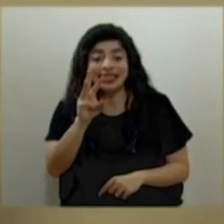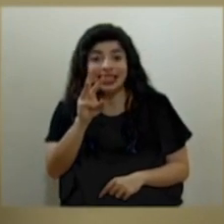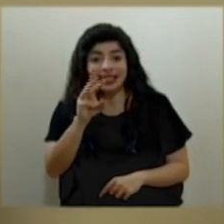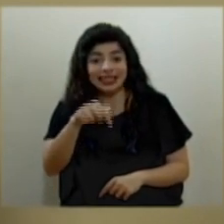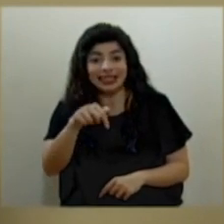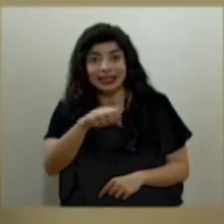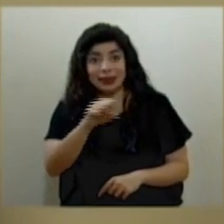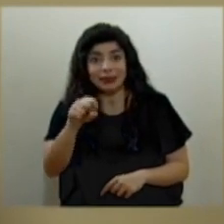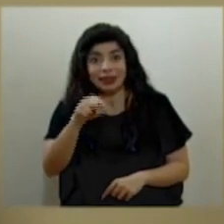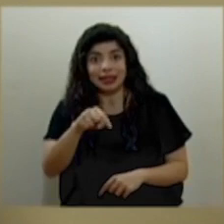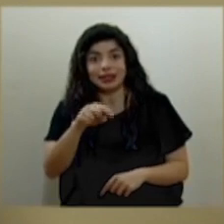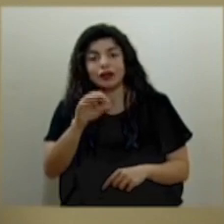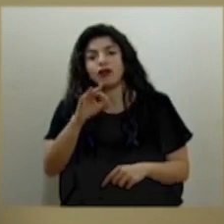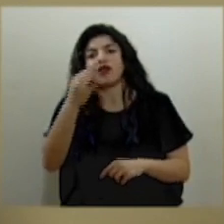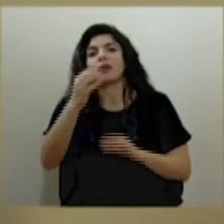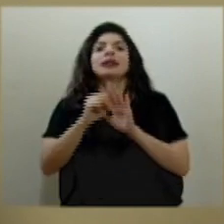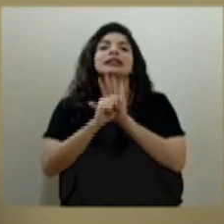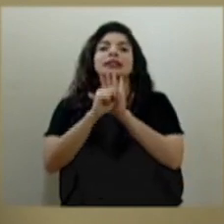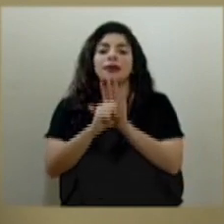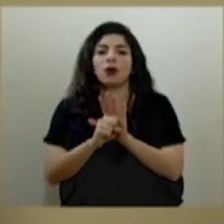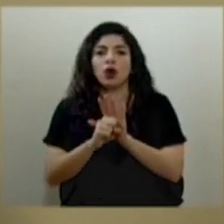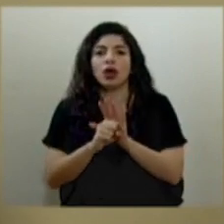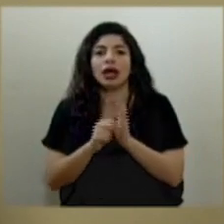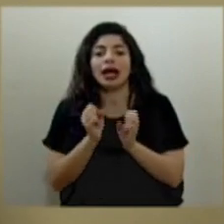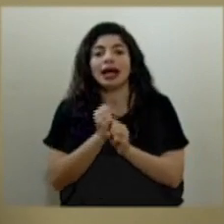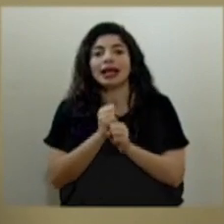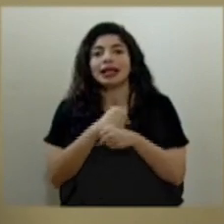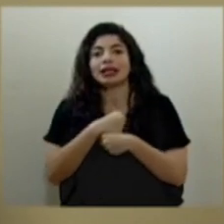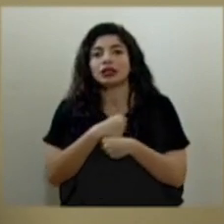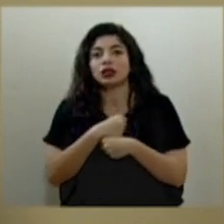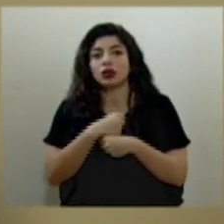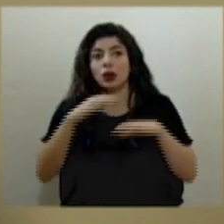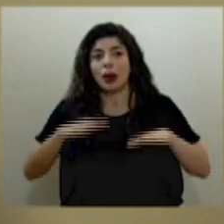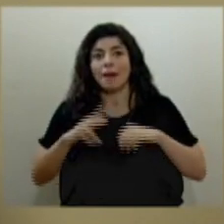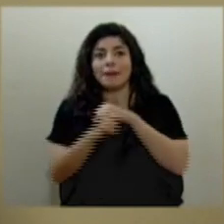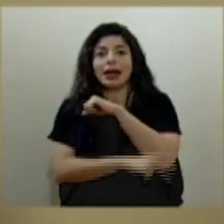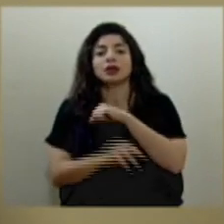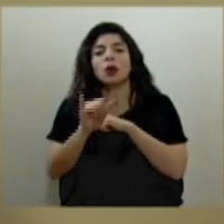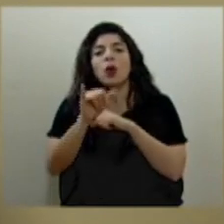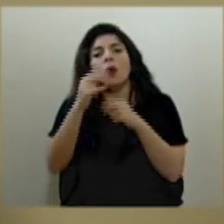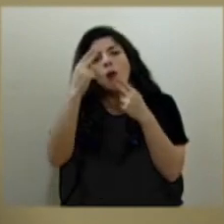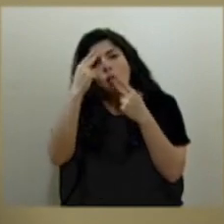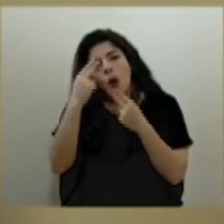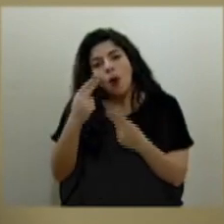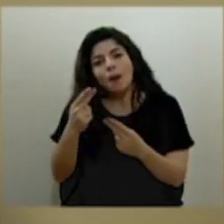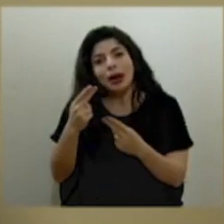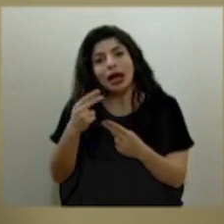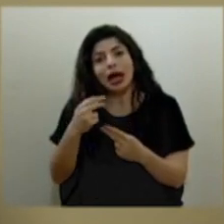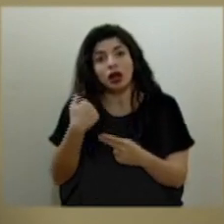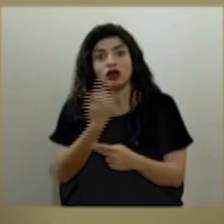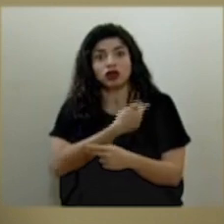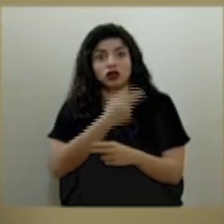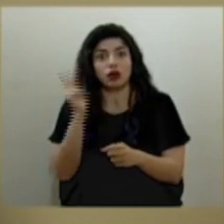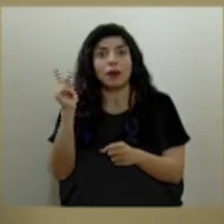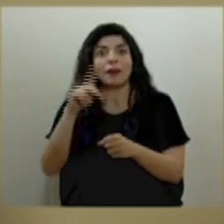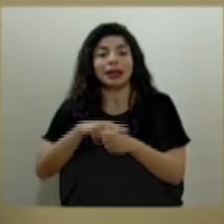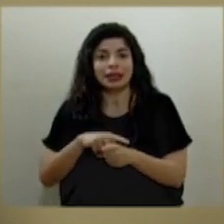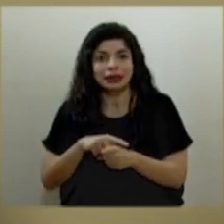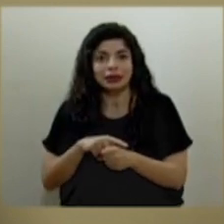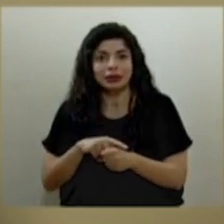de este mes, muy simbólicamente, hicimos en el país como un homenaje del cual participamos